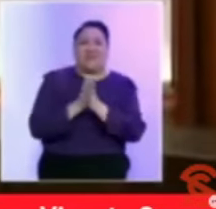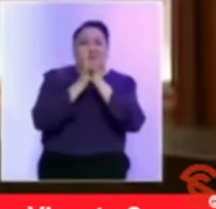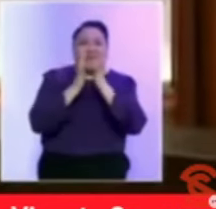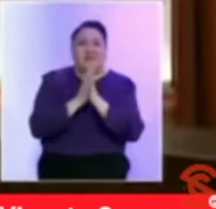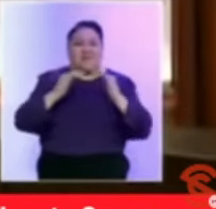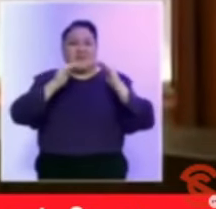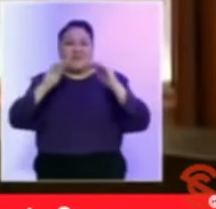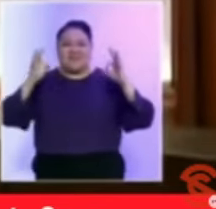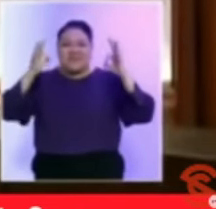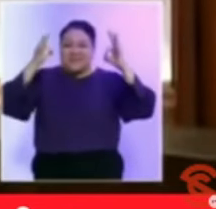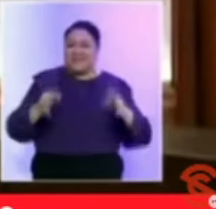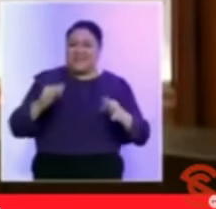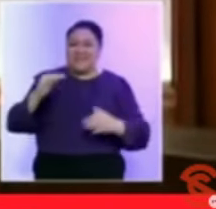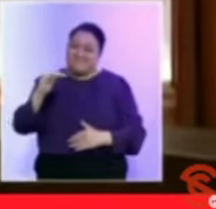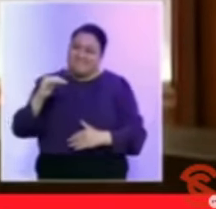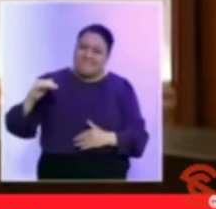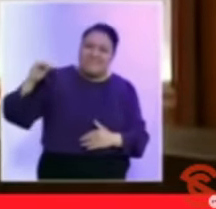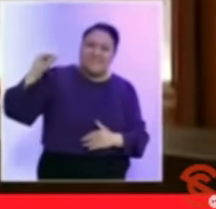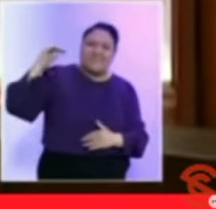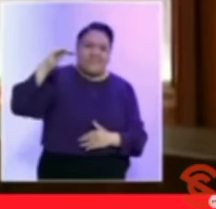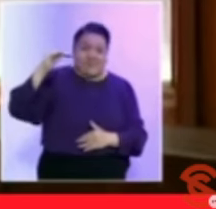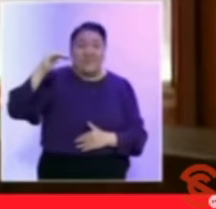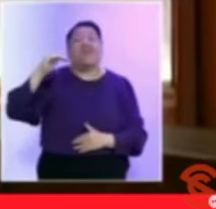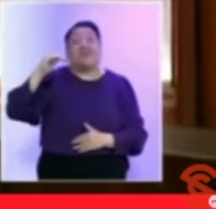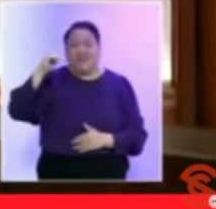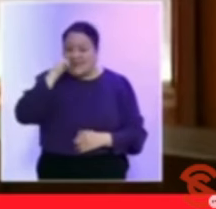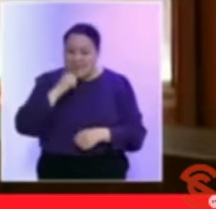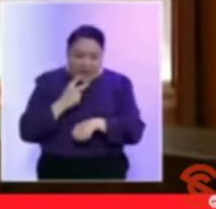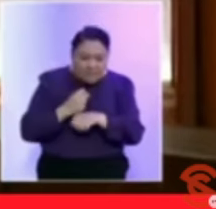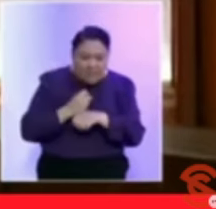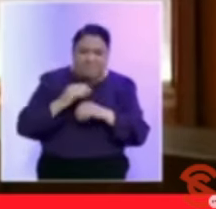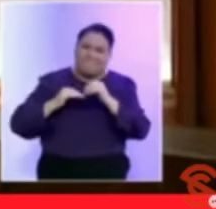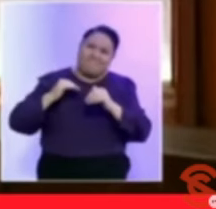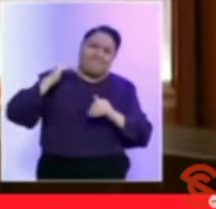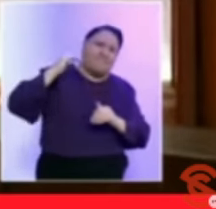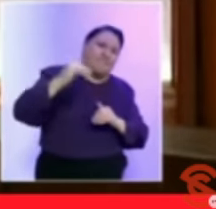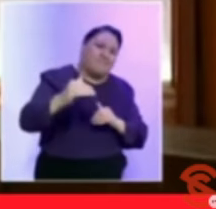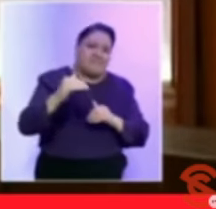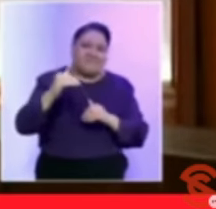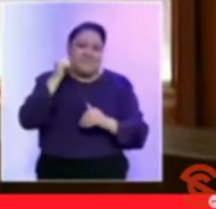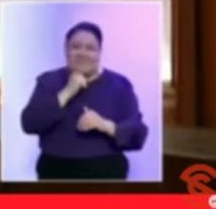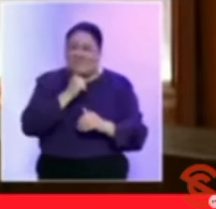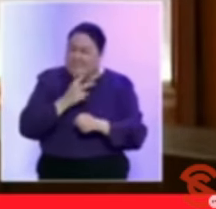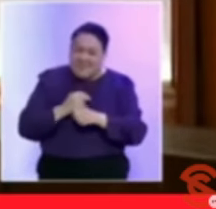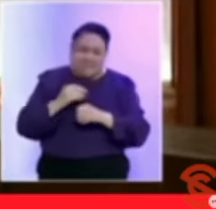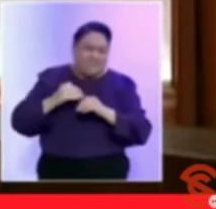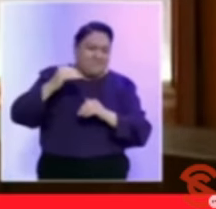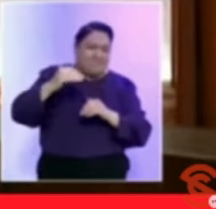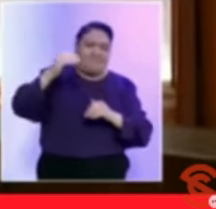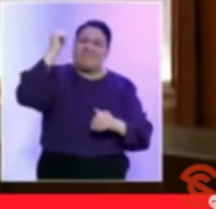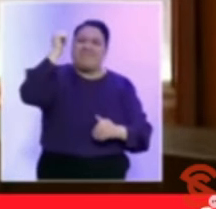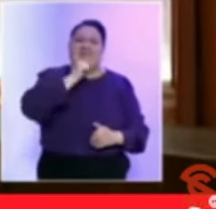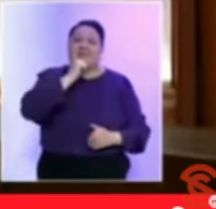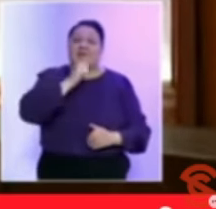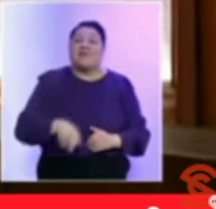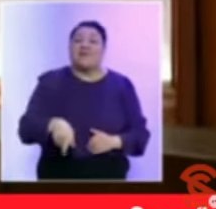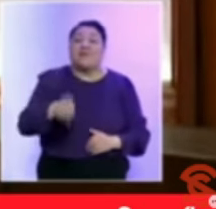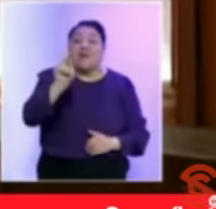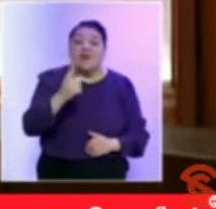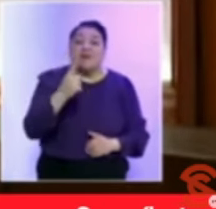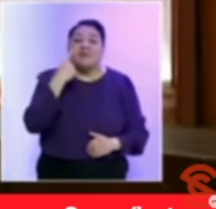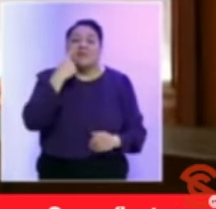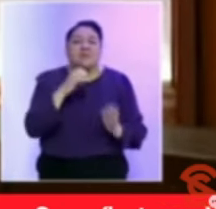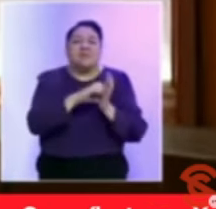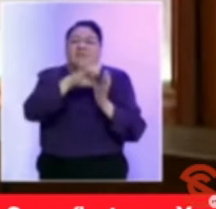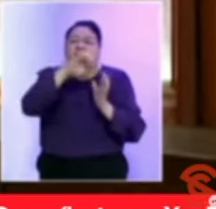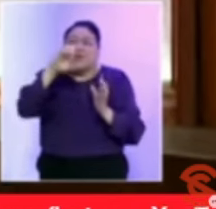más alto para la siguiente contienda Pero nada opaca